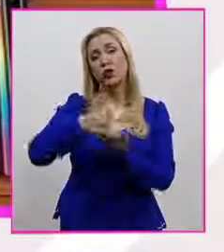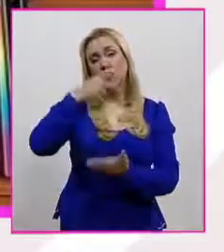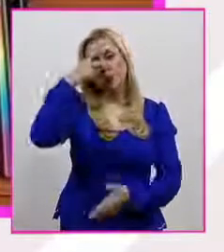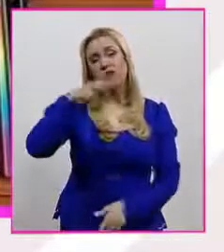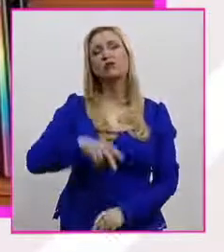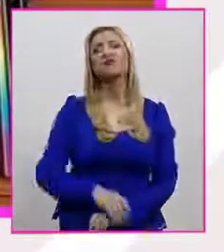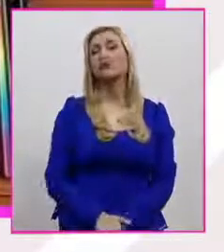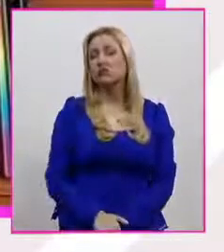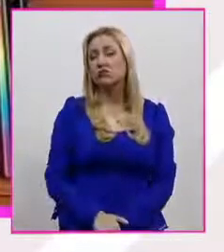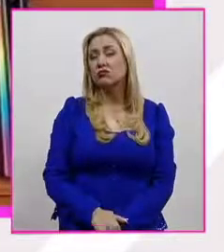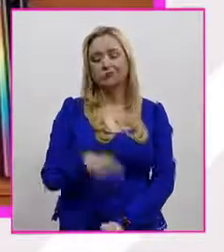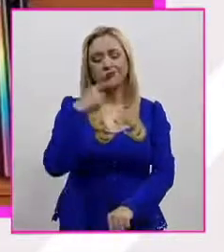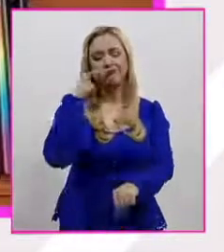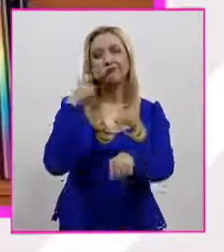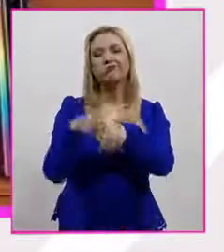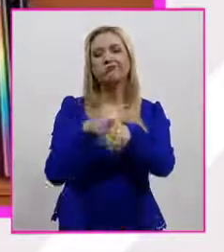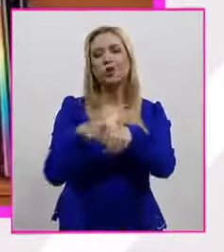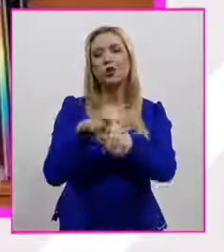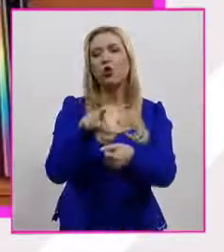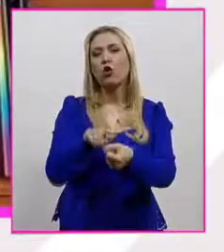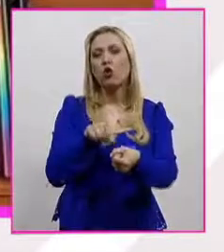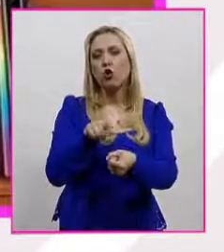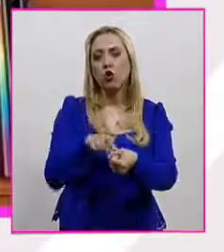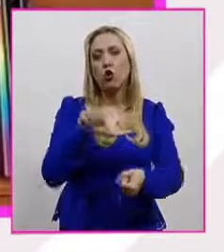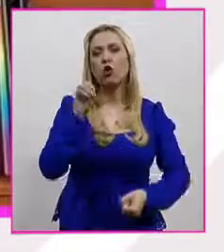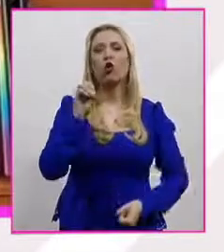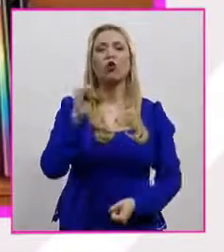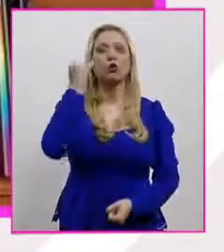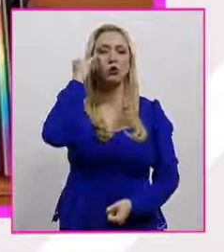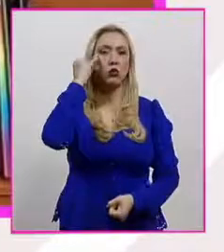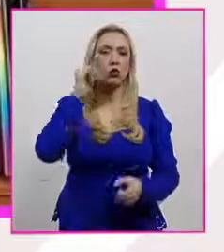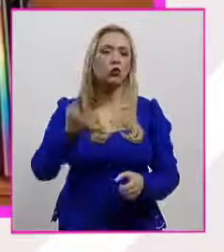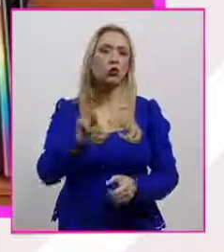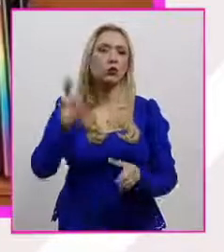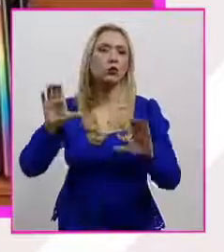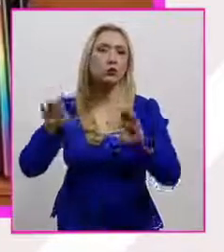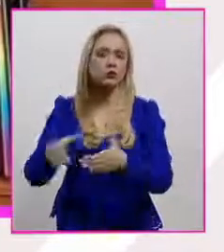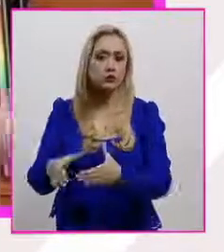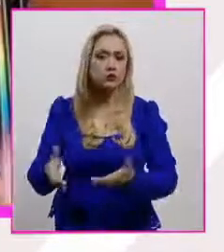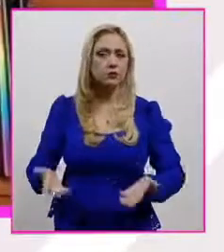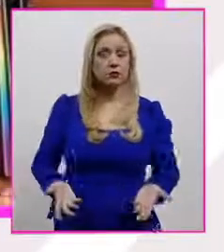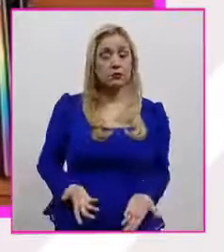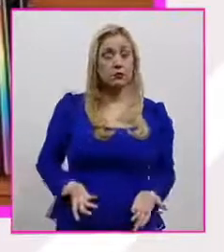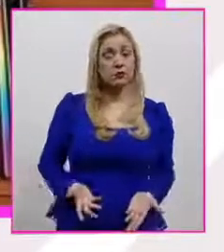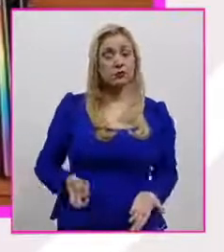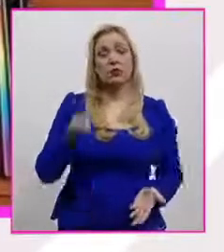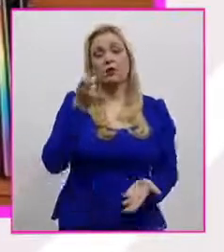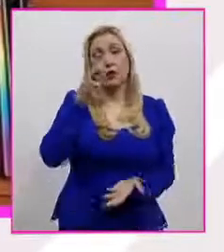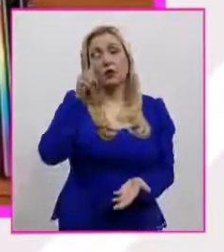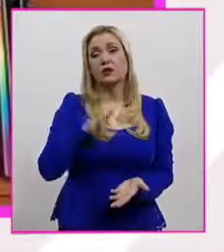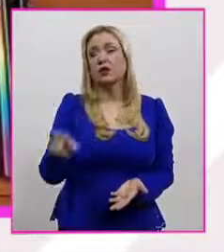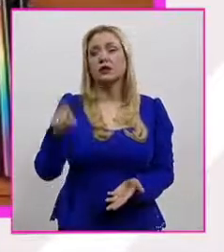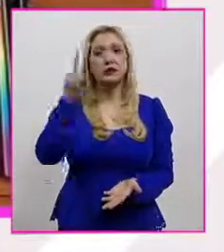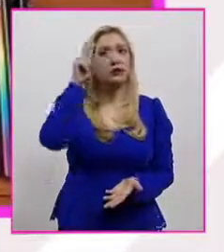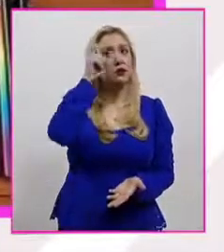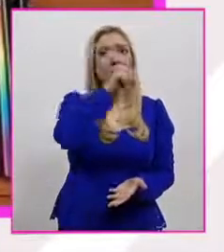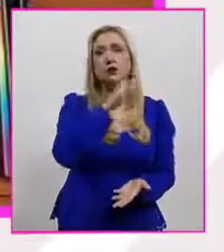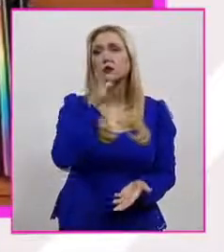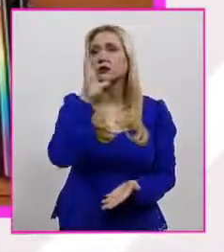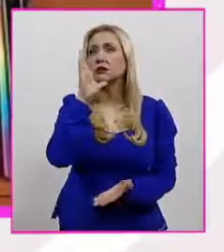o por pertenecer a alguna comunidad indígena o por autoadscribirse como indígenas. Esto, por supuesto, tiene impactos en su acceso a